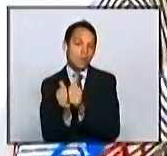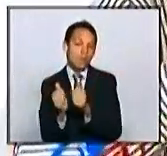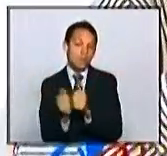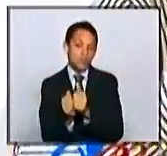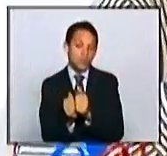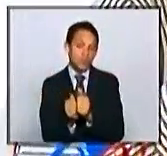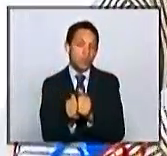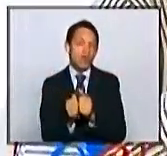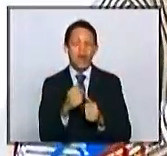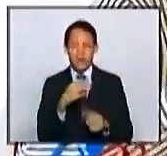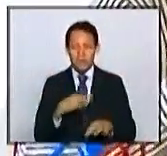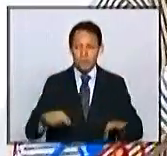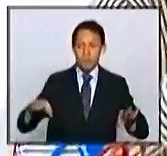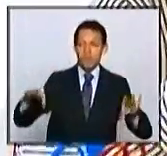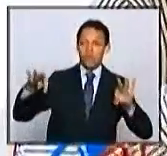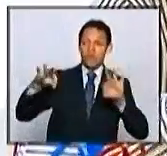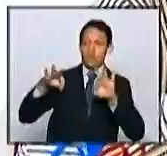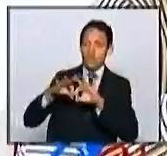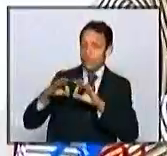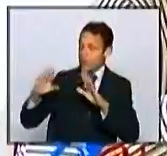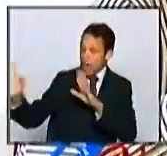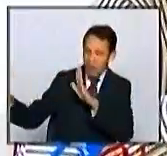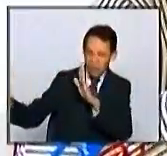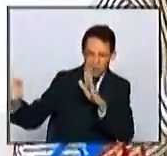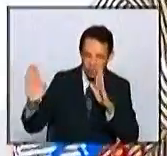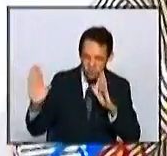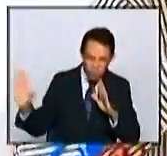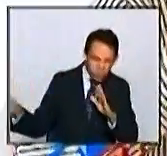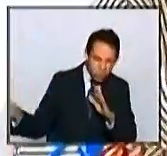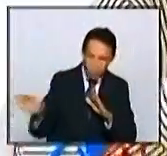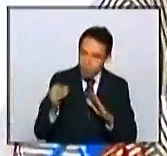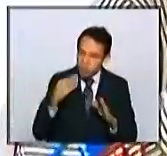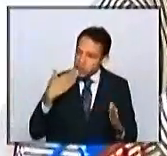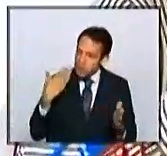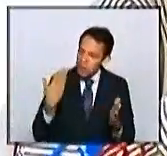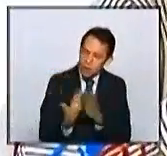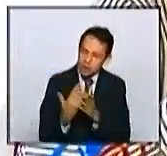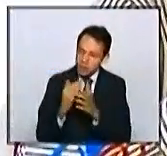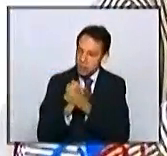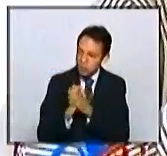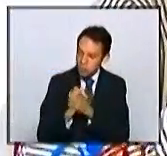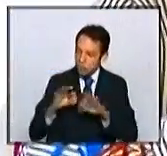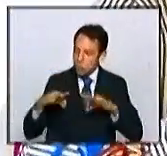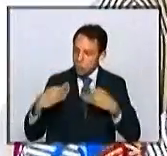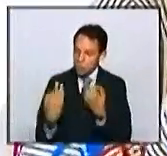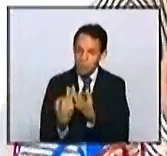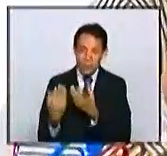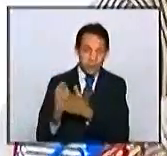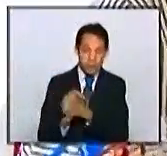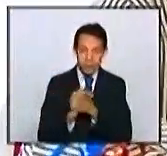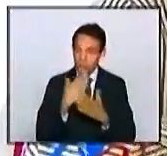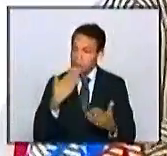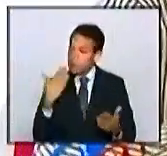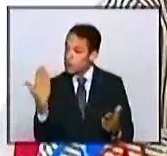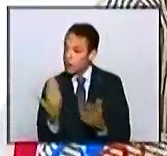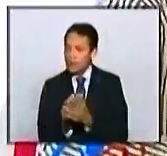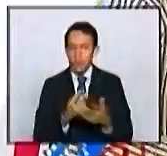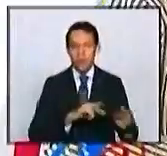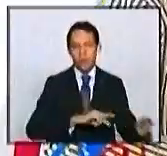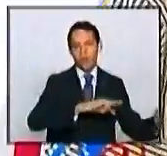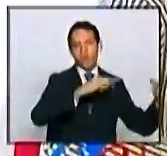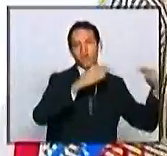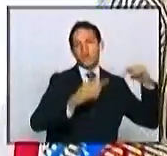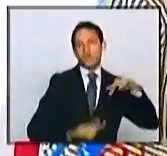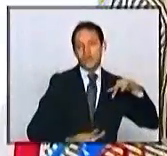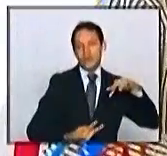siente que es importante y quiere luchar por su vida y le encuentra un sentido a su vida. Contrario de lo que ocurre con